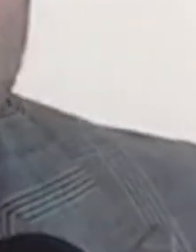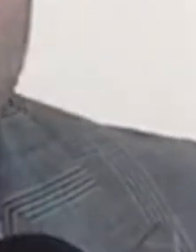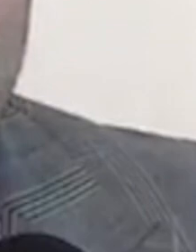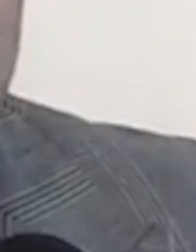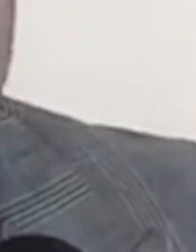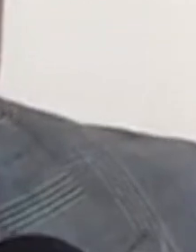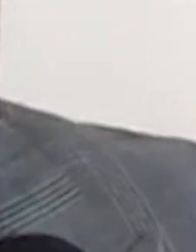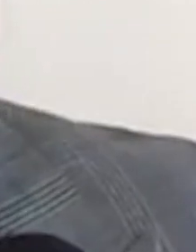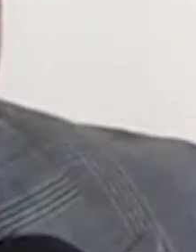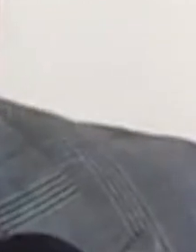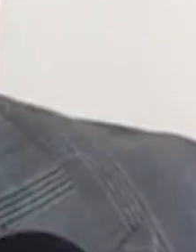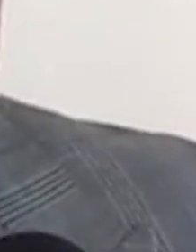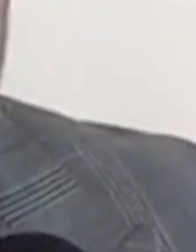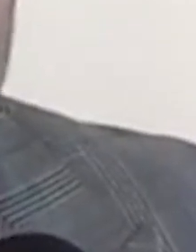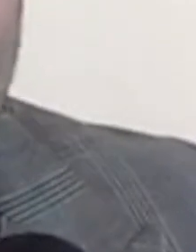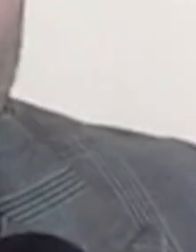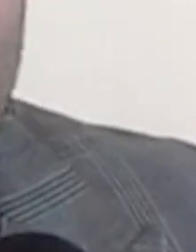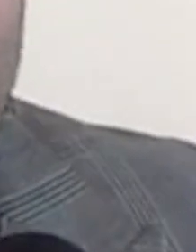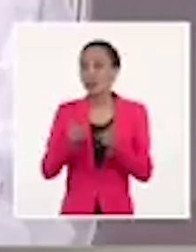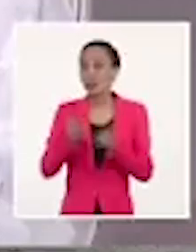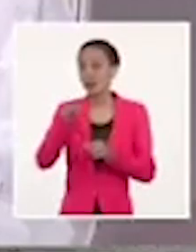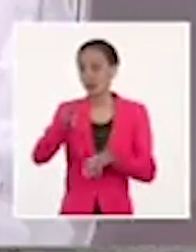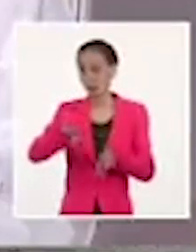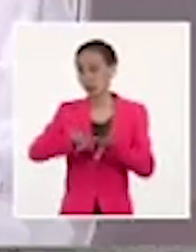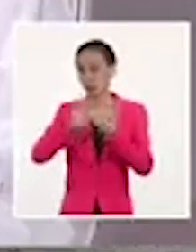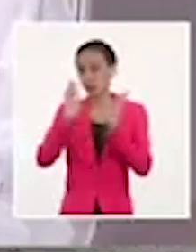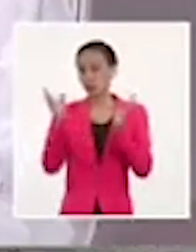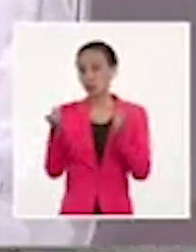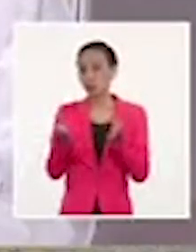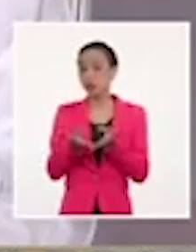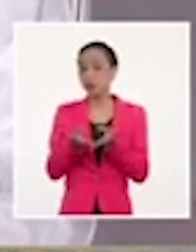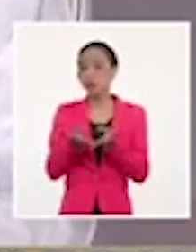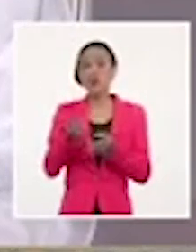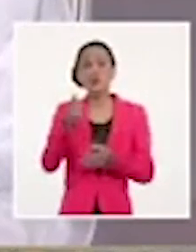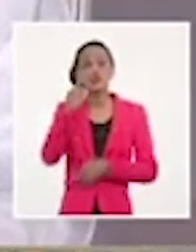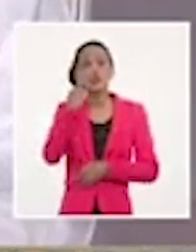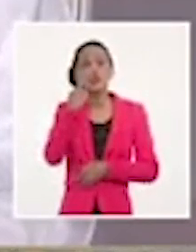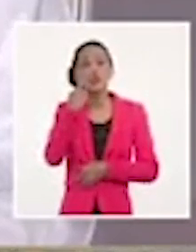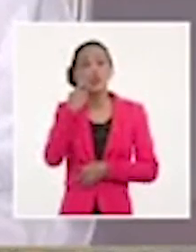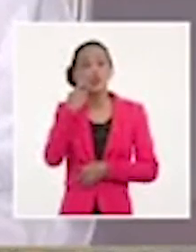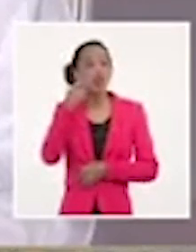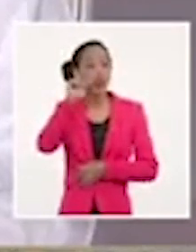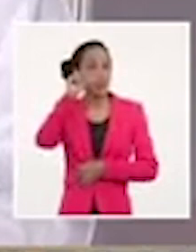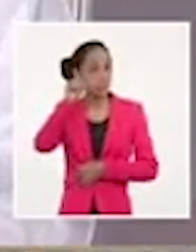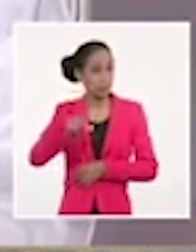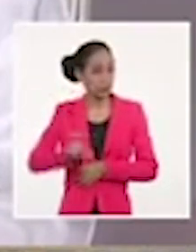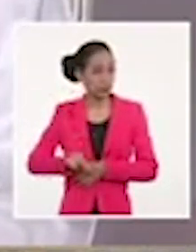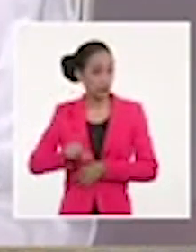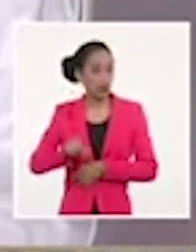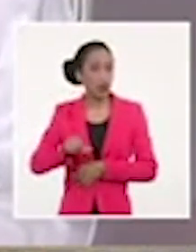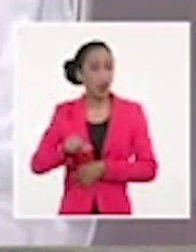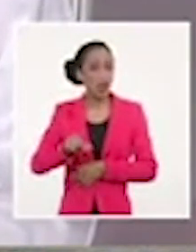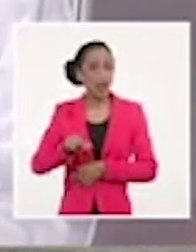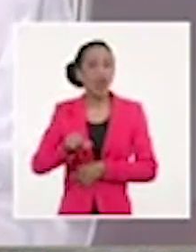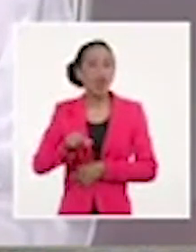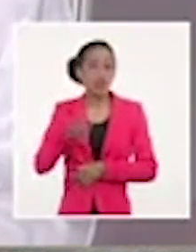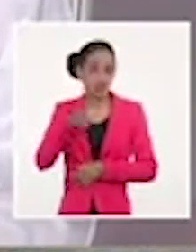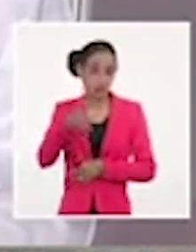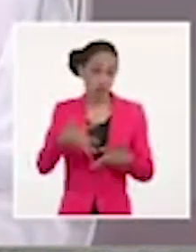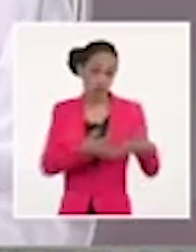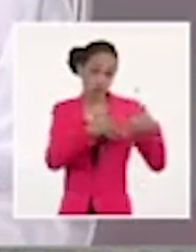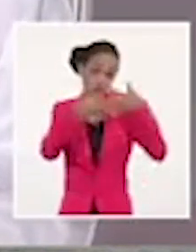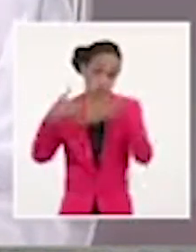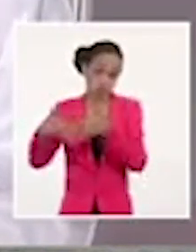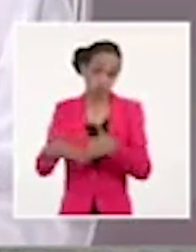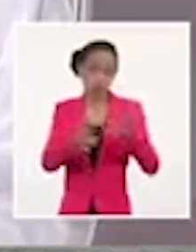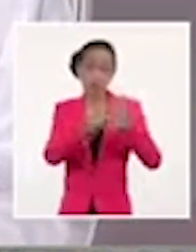lleva por las campañas mediáticas escuchen han creado la percepción en el potencial migratorio de cubano de que